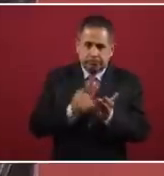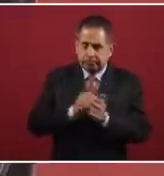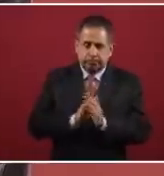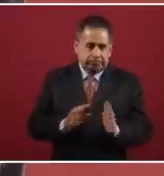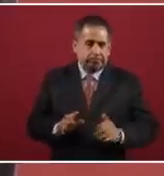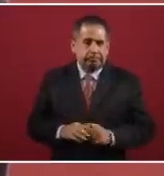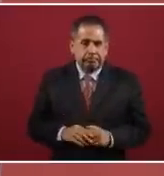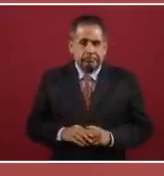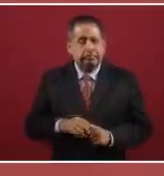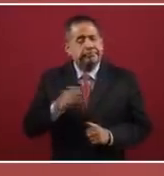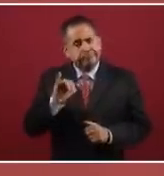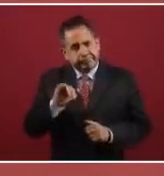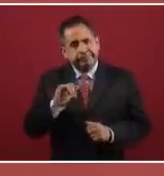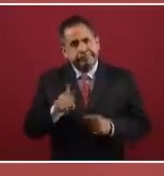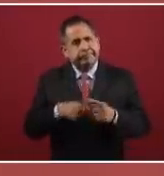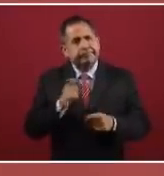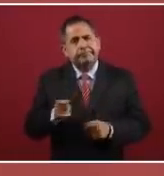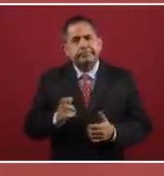Y sí vamos